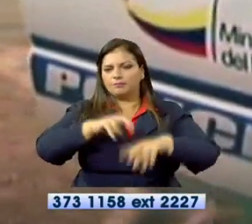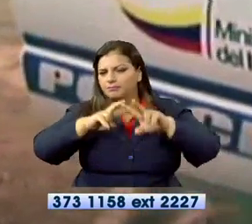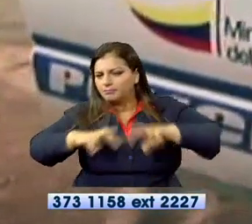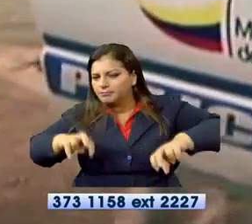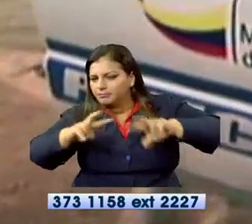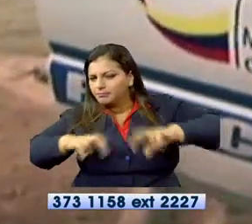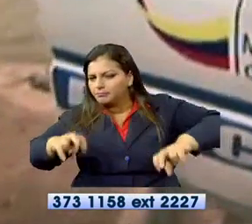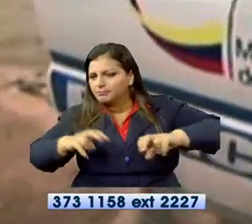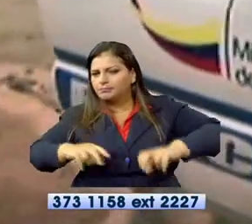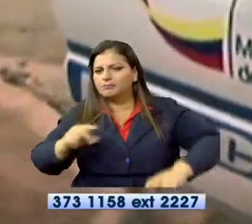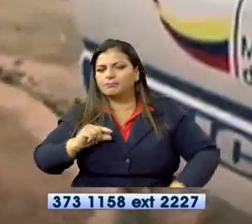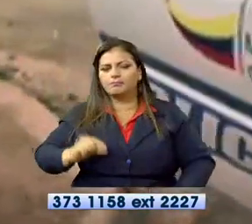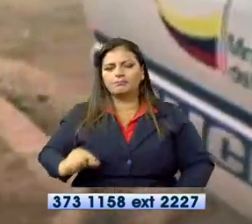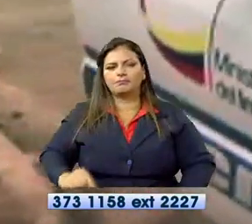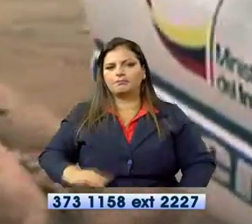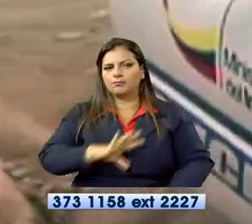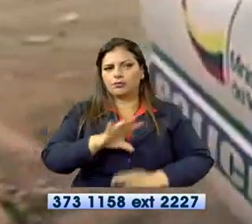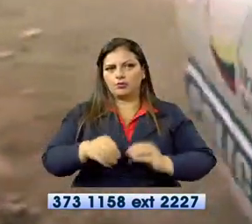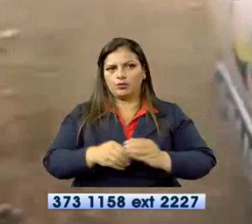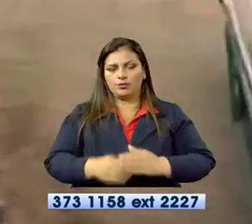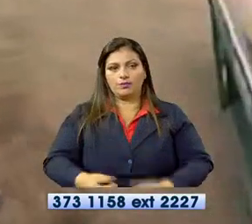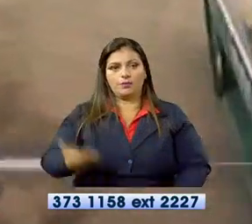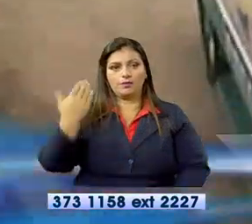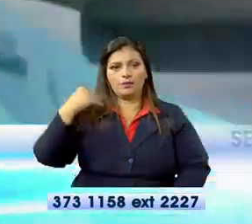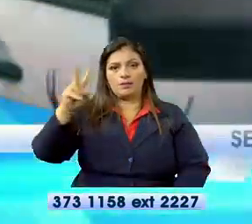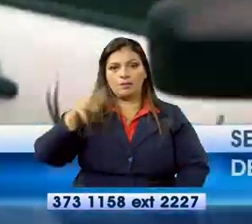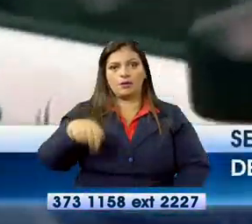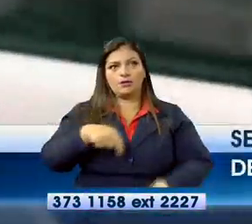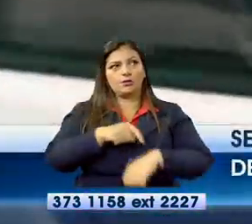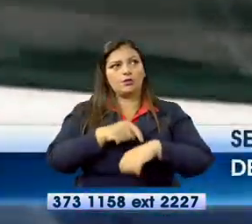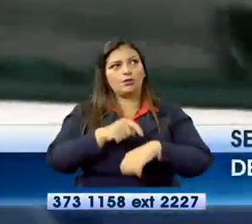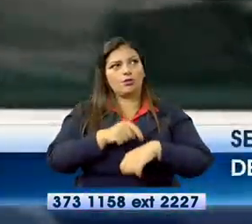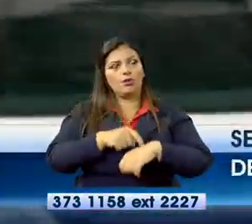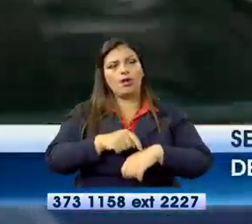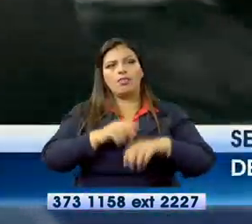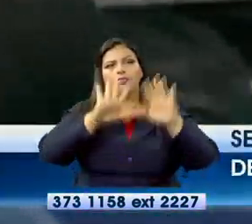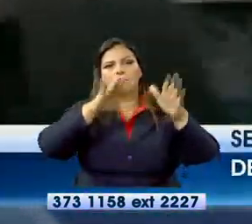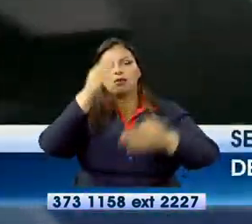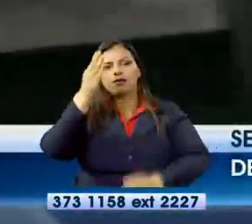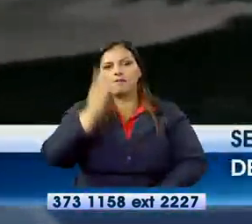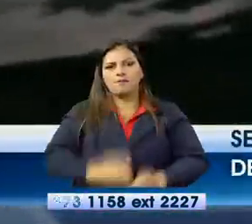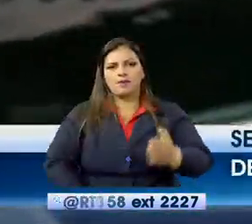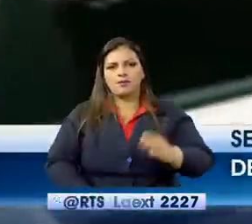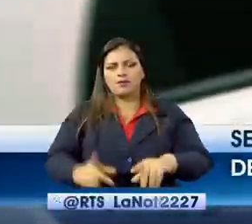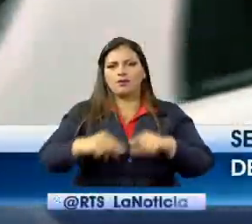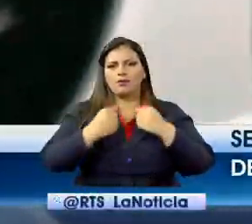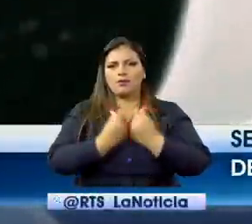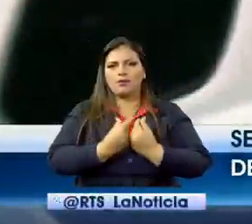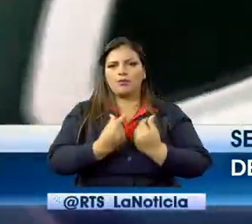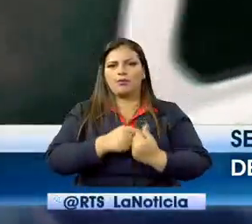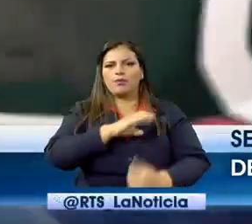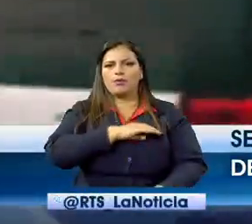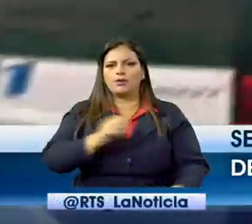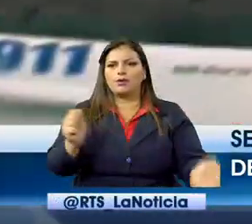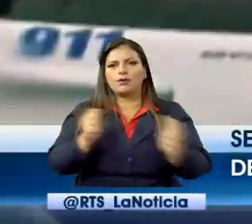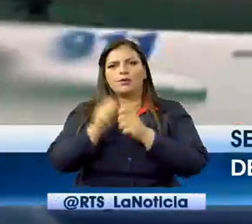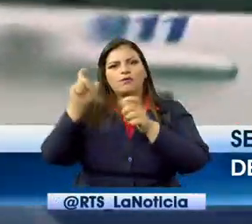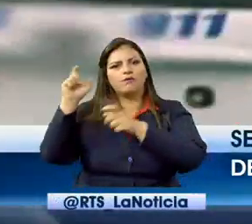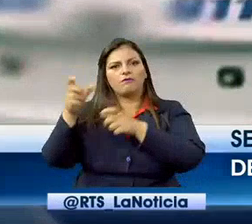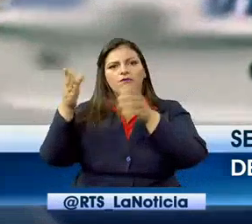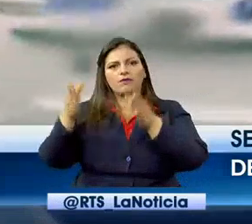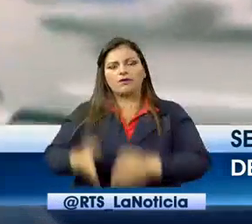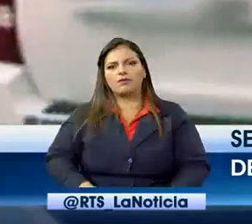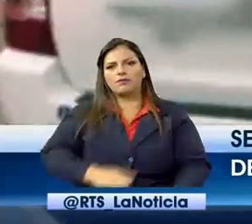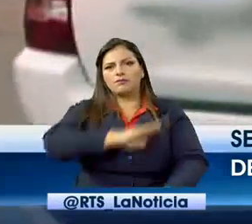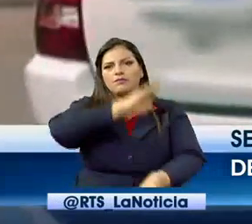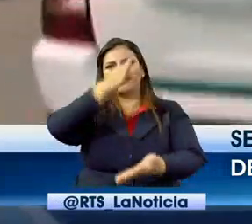las 10:30 de este viernes se realizó la diligencia. Junto con la policía, el fiscal que lleve el caso acudió hasta esta ciudadela privada del noroeste